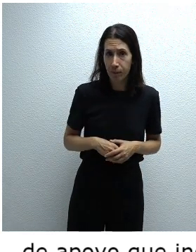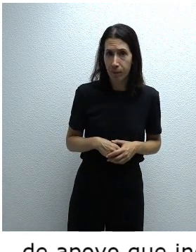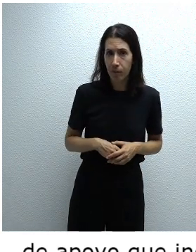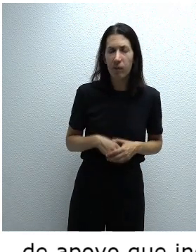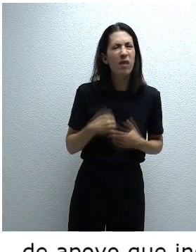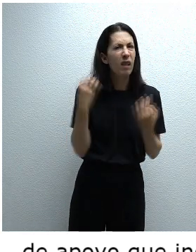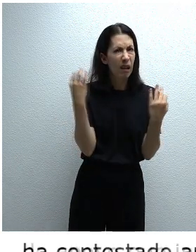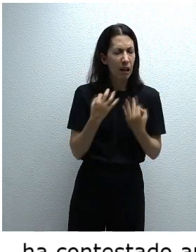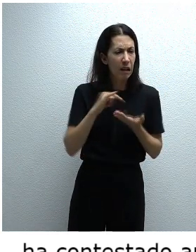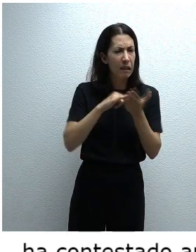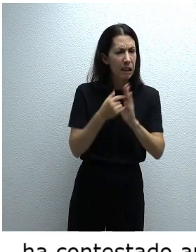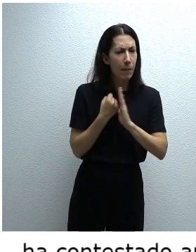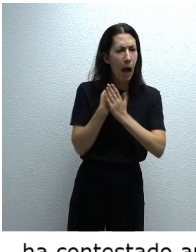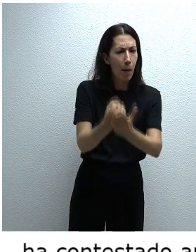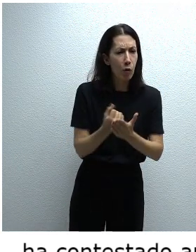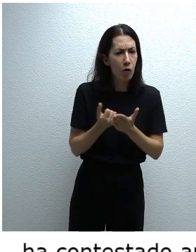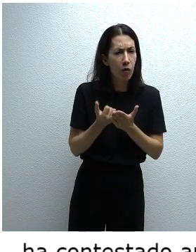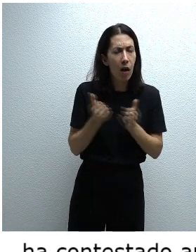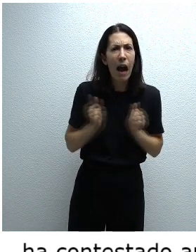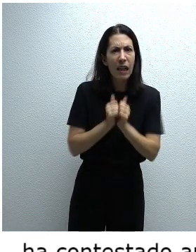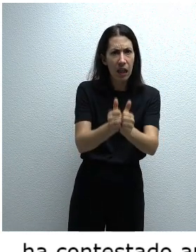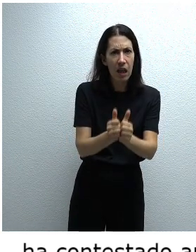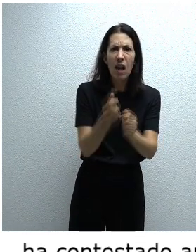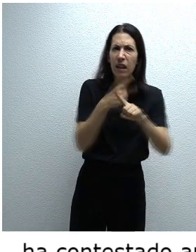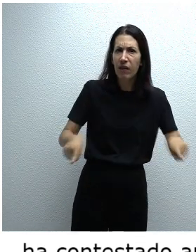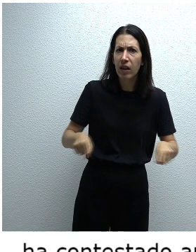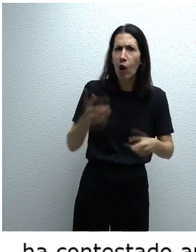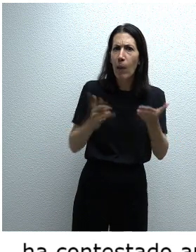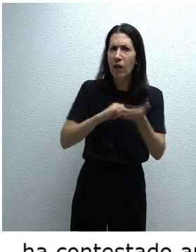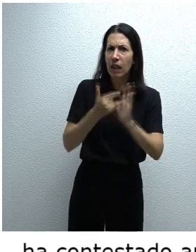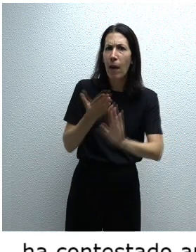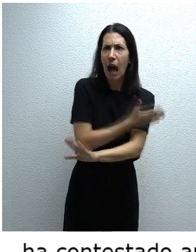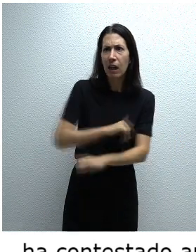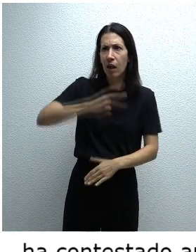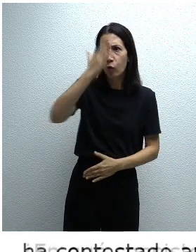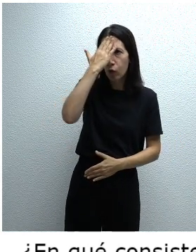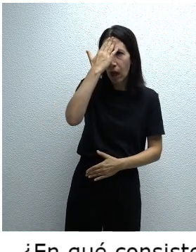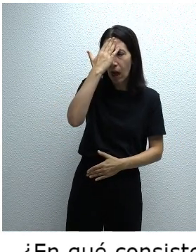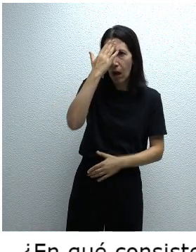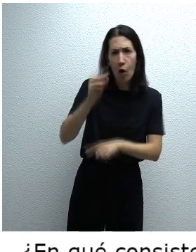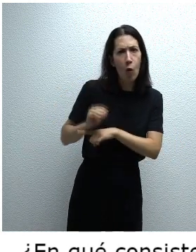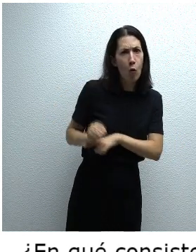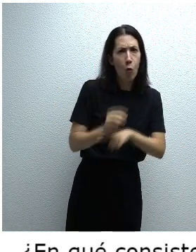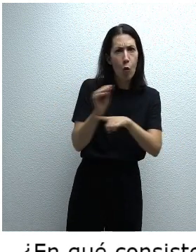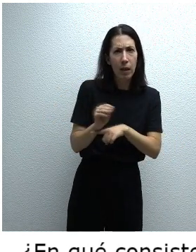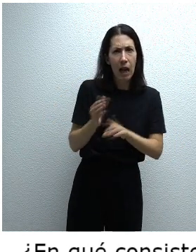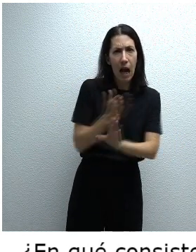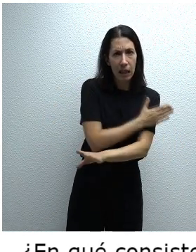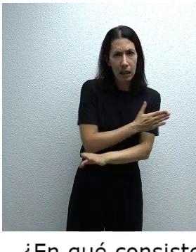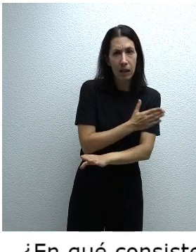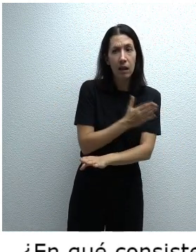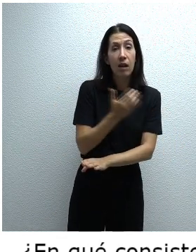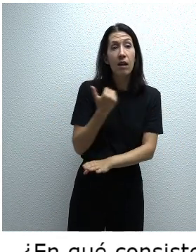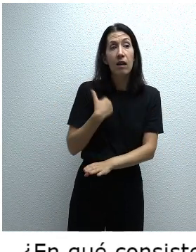¿En qué consiste el sistema de apoyo y asistencia y en qué se diferencia del sistema anterior? Tutela, curatela, etcétera. También va de suyo, pero cuando se